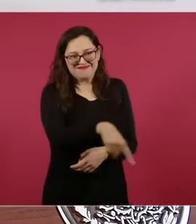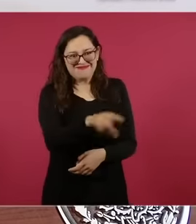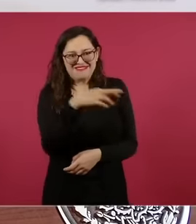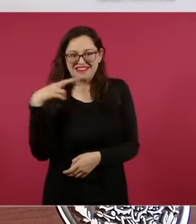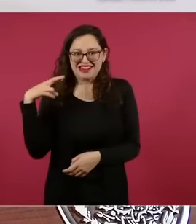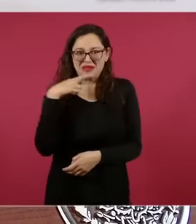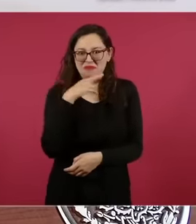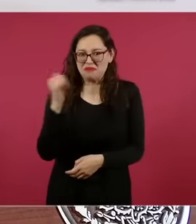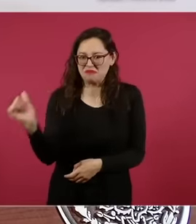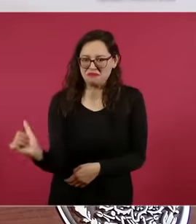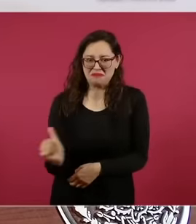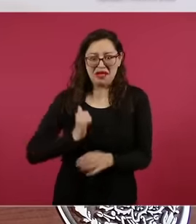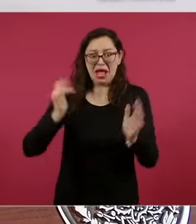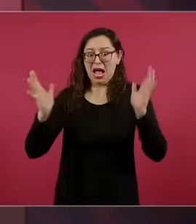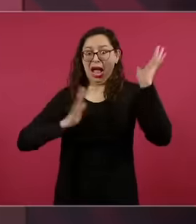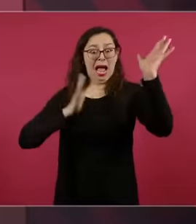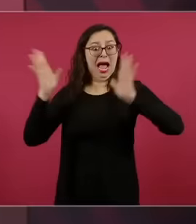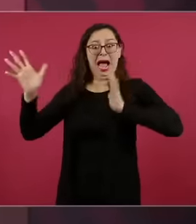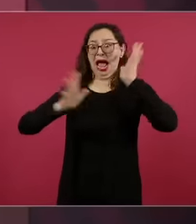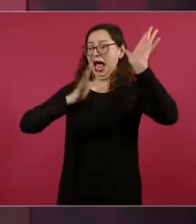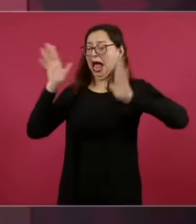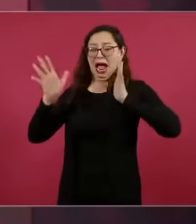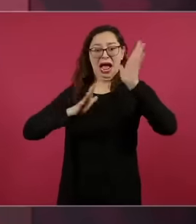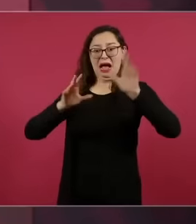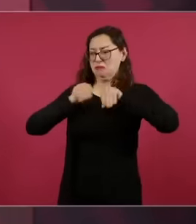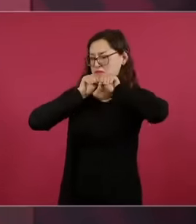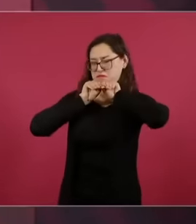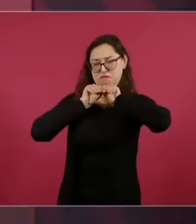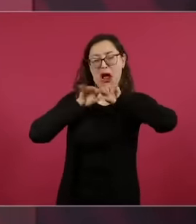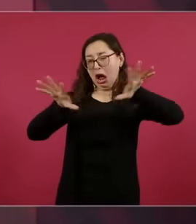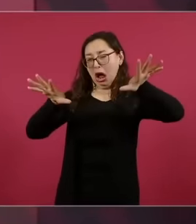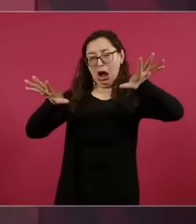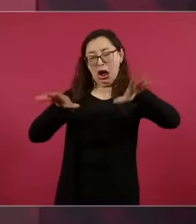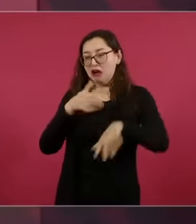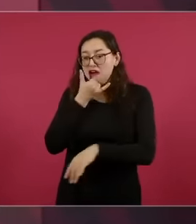se magnificaban, pero con todo.